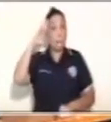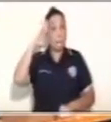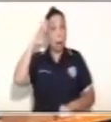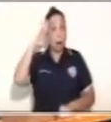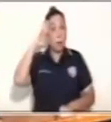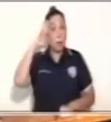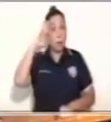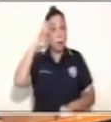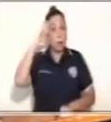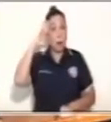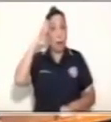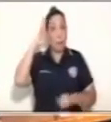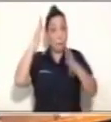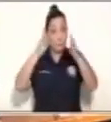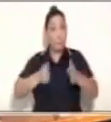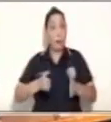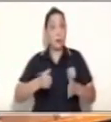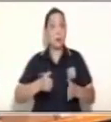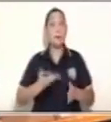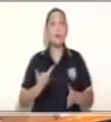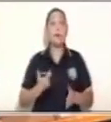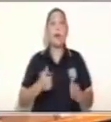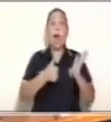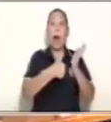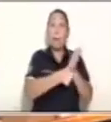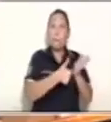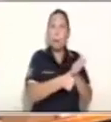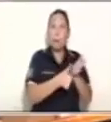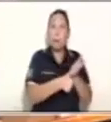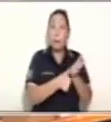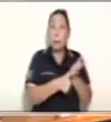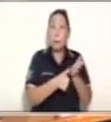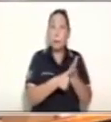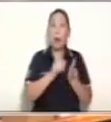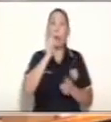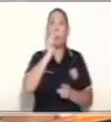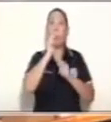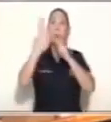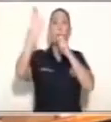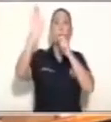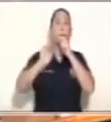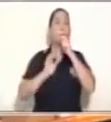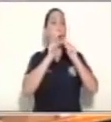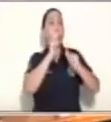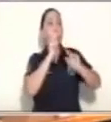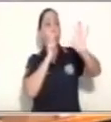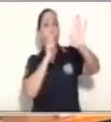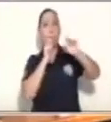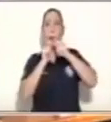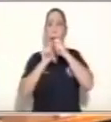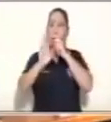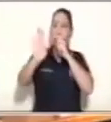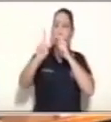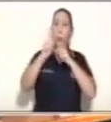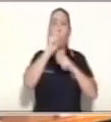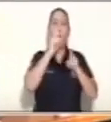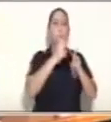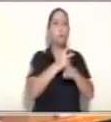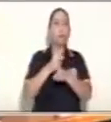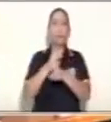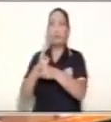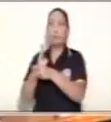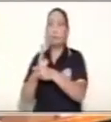a los policías municipales de tránsito, aquellas personas que dirigen el tránsito y que a